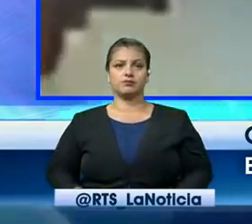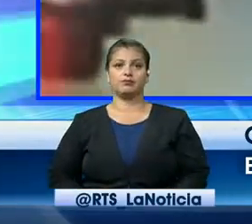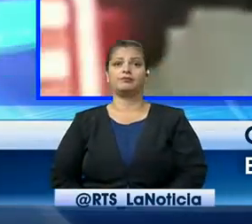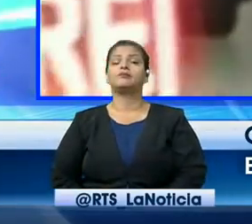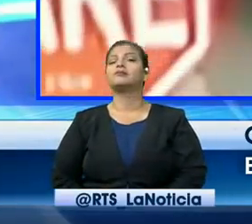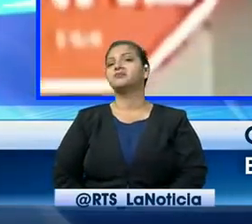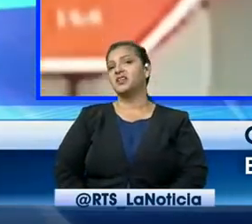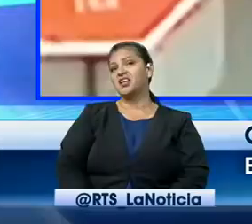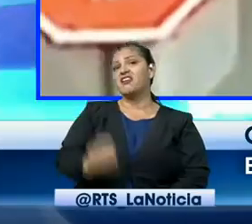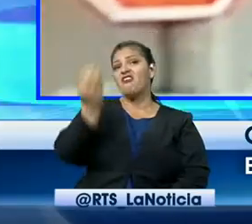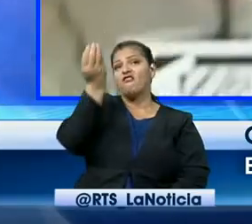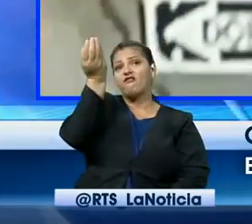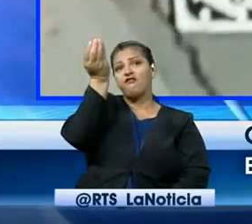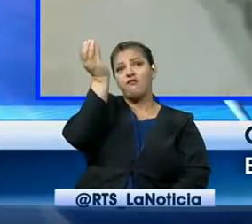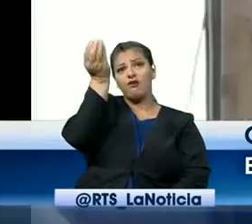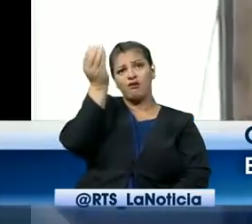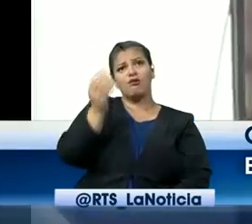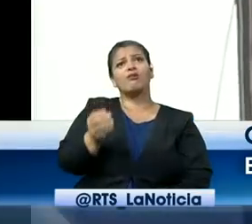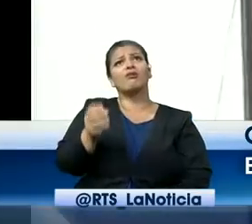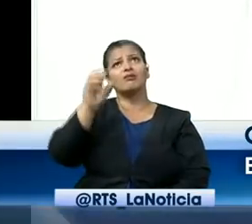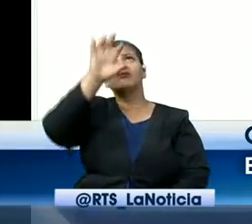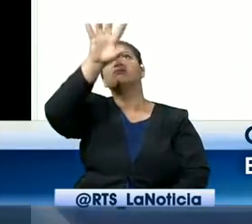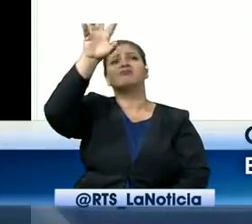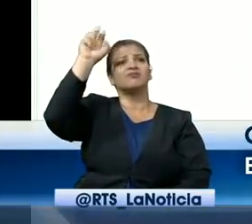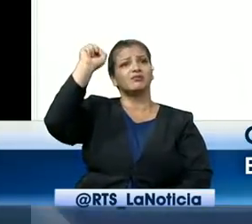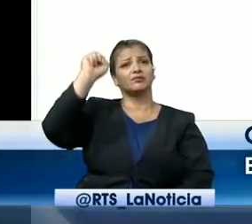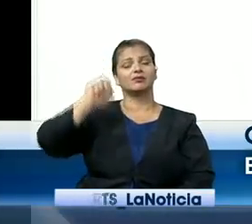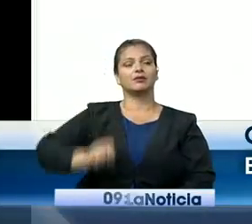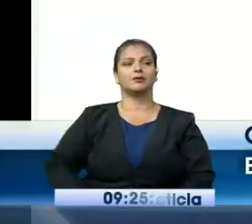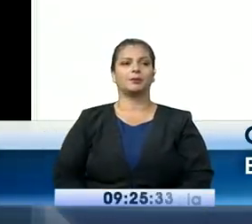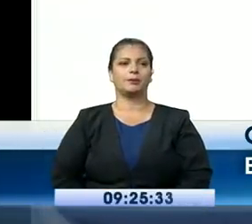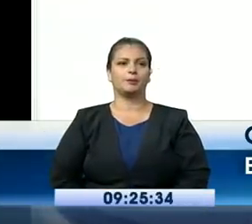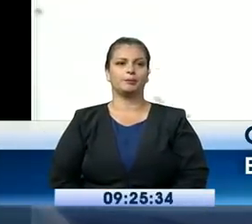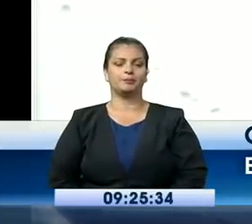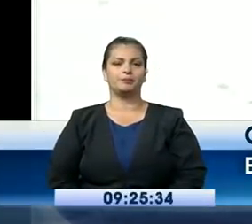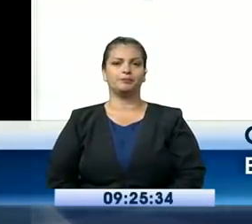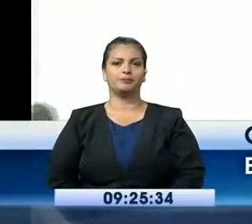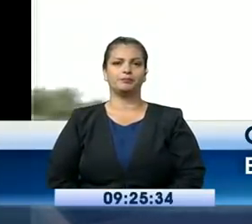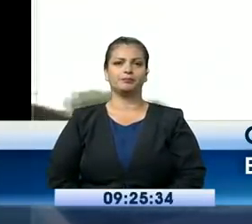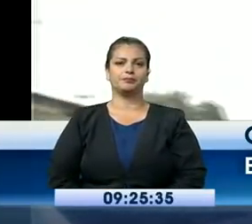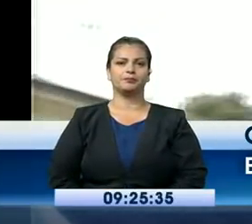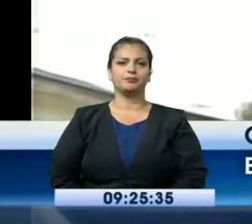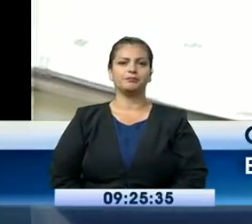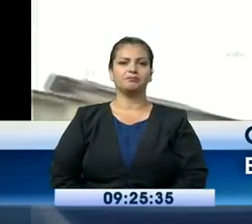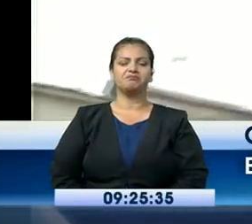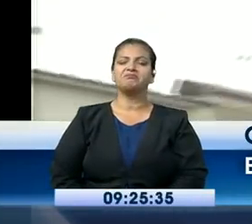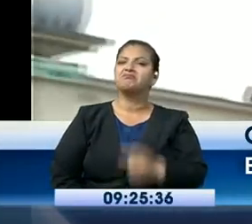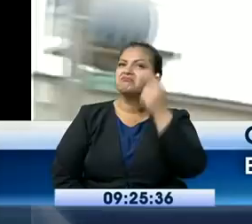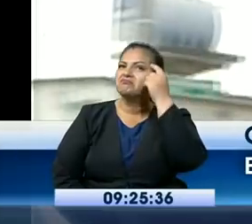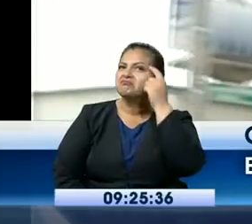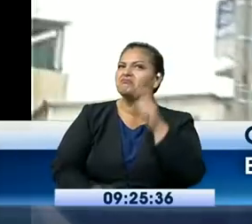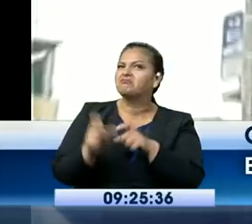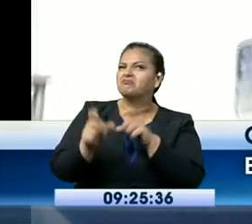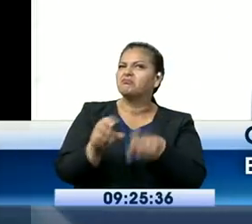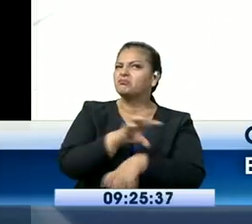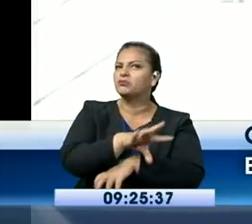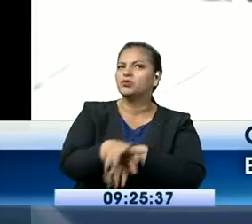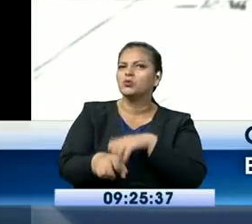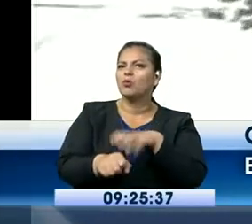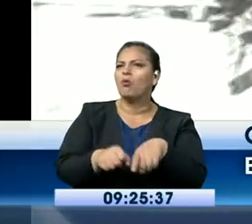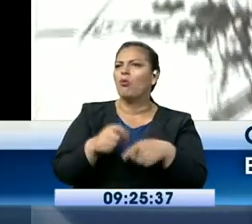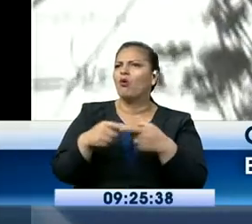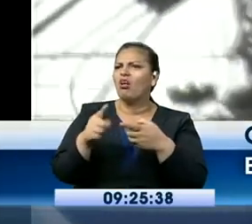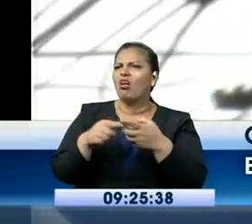pintarse por todos lados para evitar de que haya o que los delincuentes se tomen este